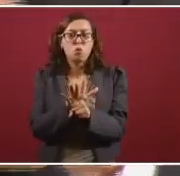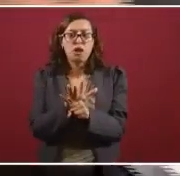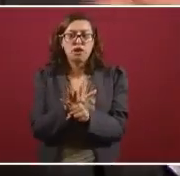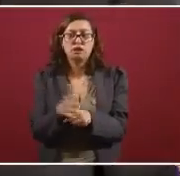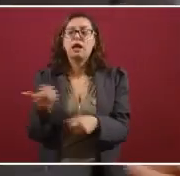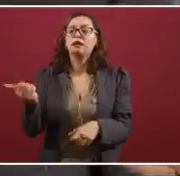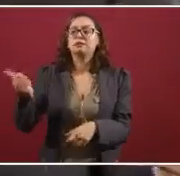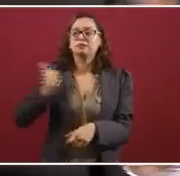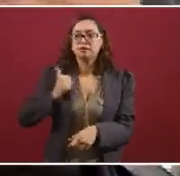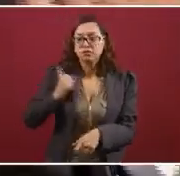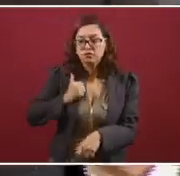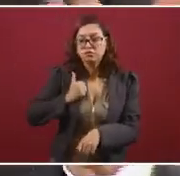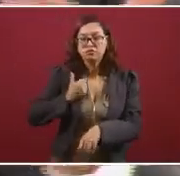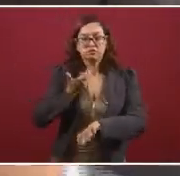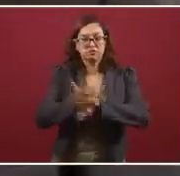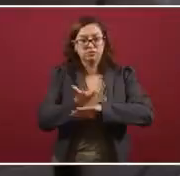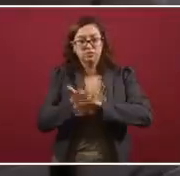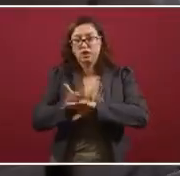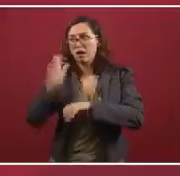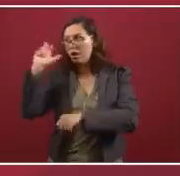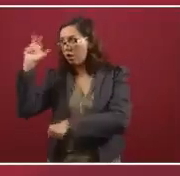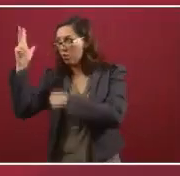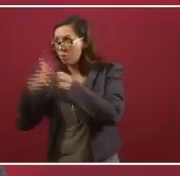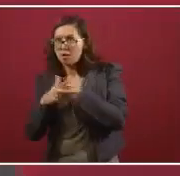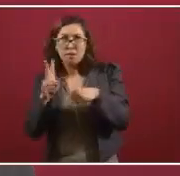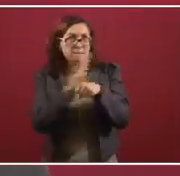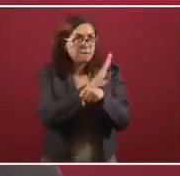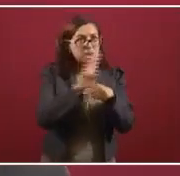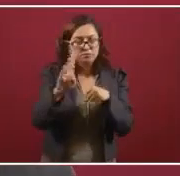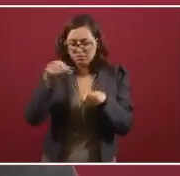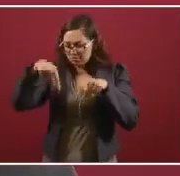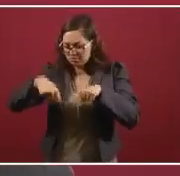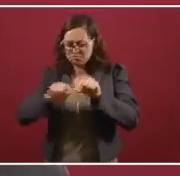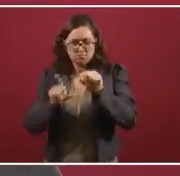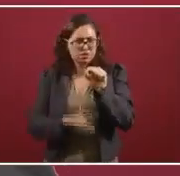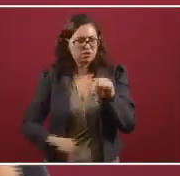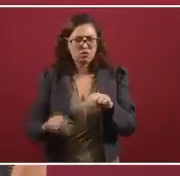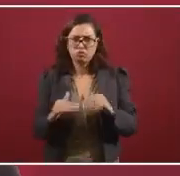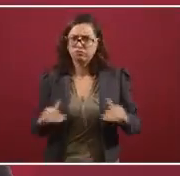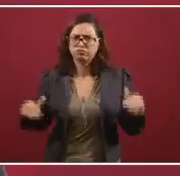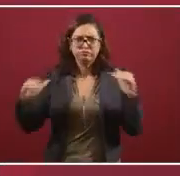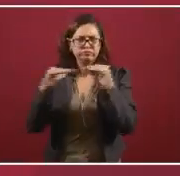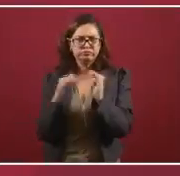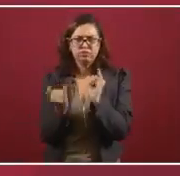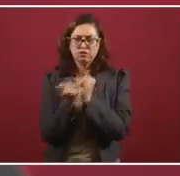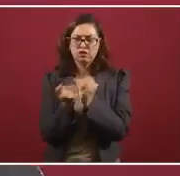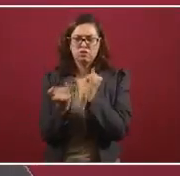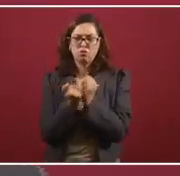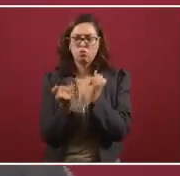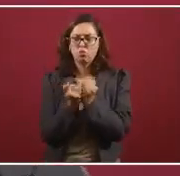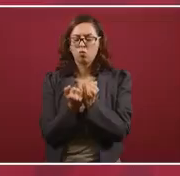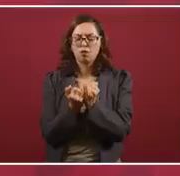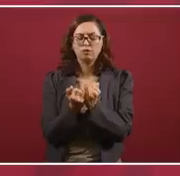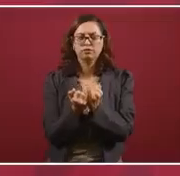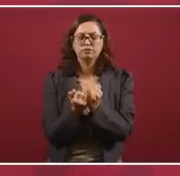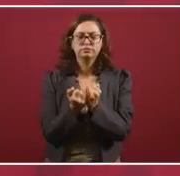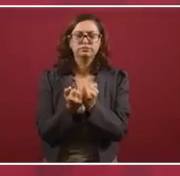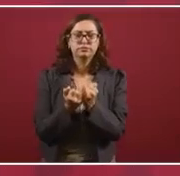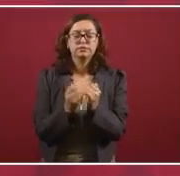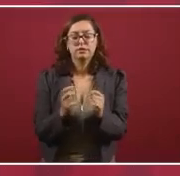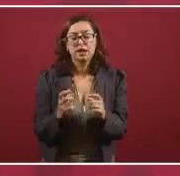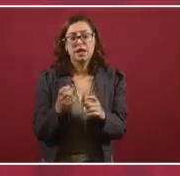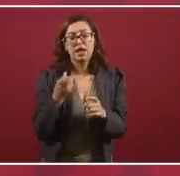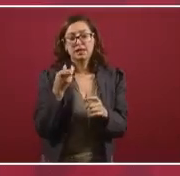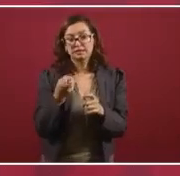Canadá, en Estados Unidos, en Europa, sean igualmente para nosotros. Las discusiones se centraron en este